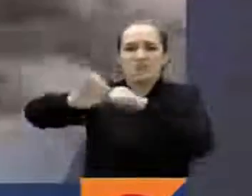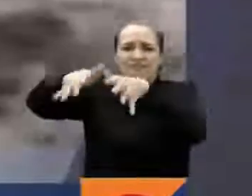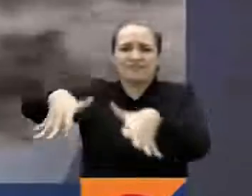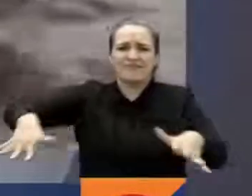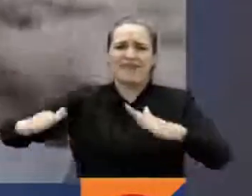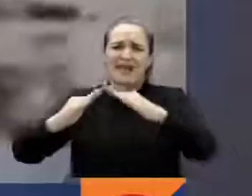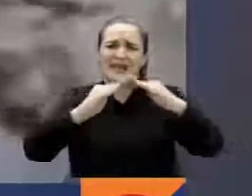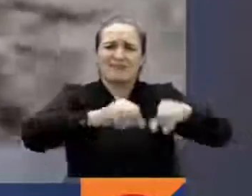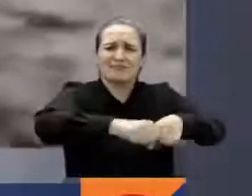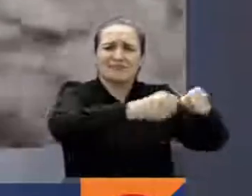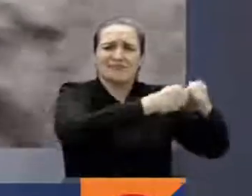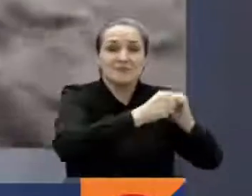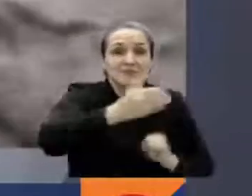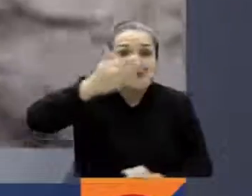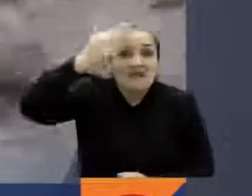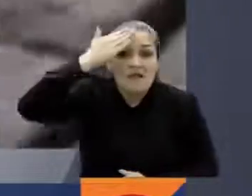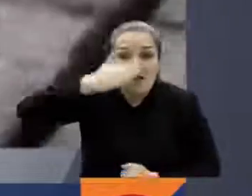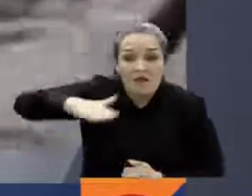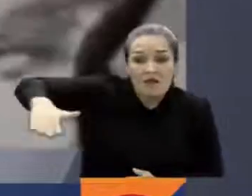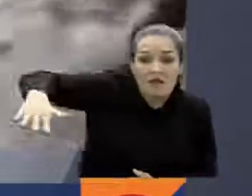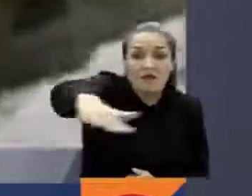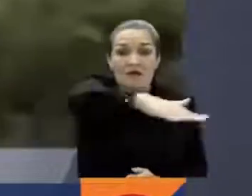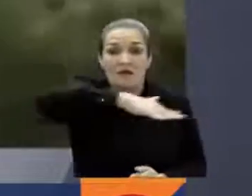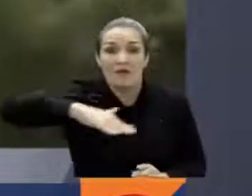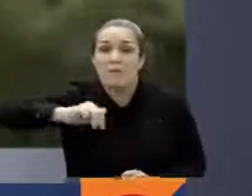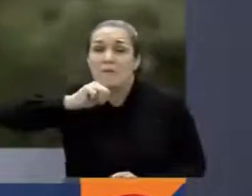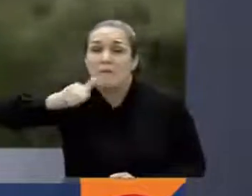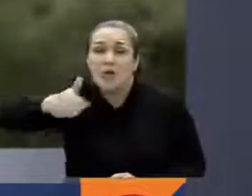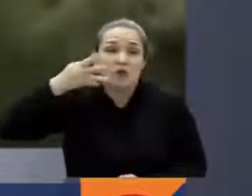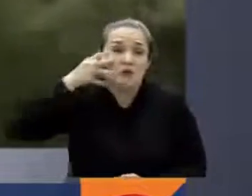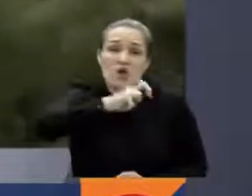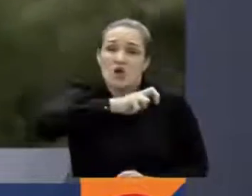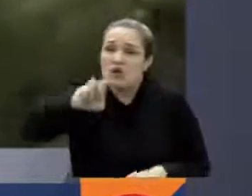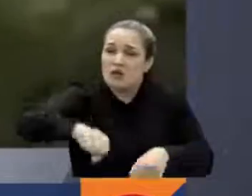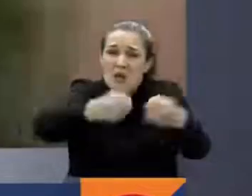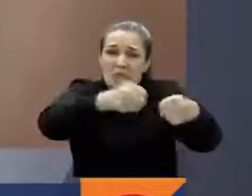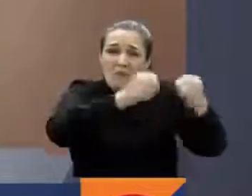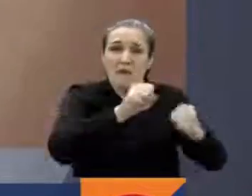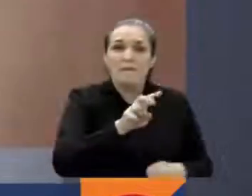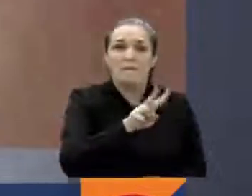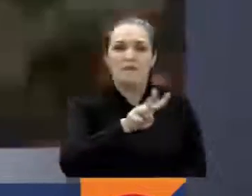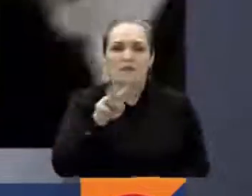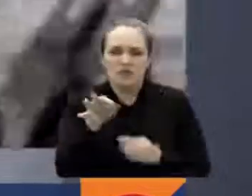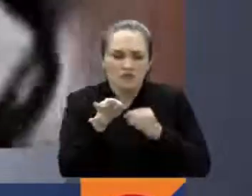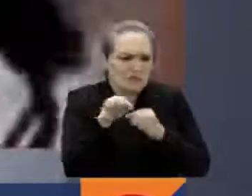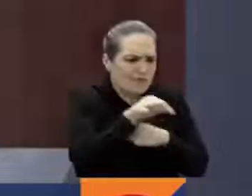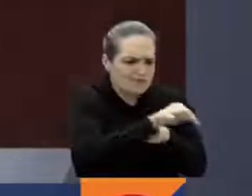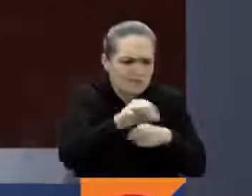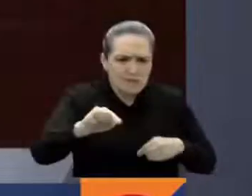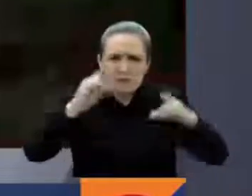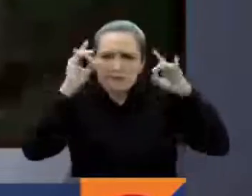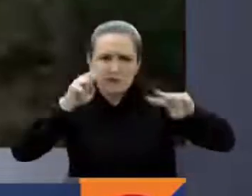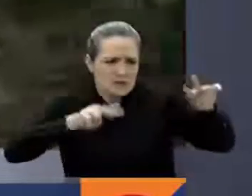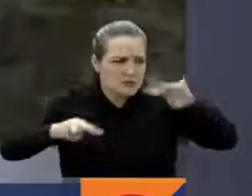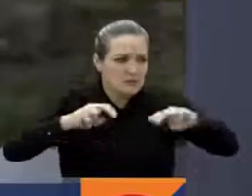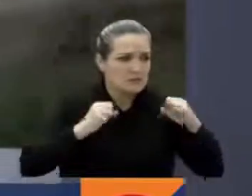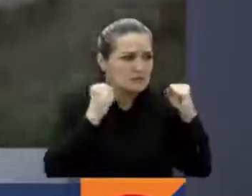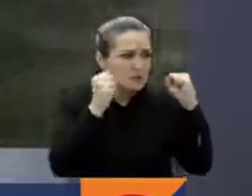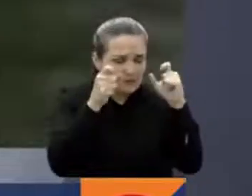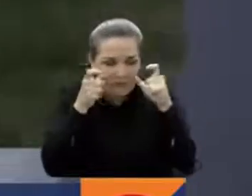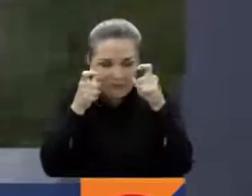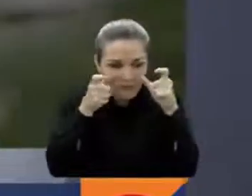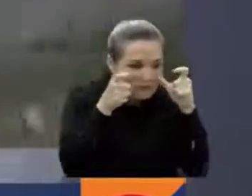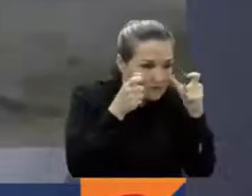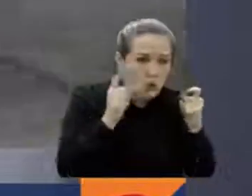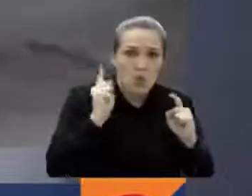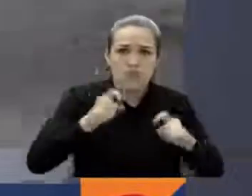este departamento ha sido de los más afectados en Colombia. Cerca de 22 municipios se encuentran en alerta máxima por esta